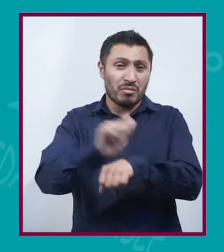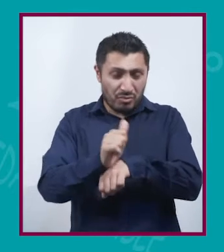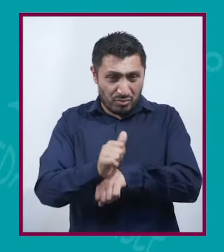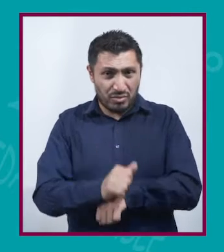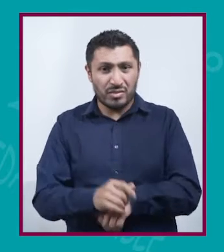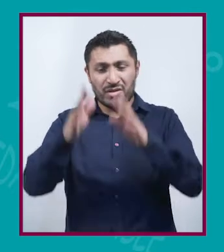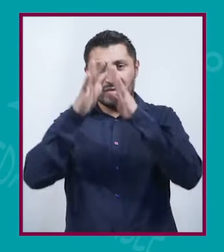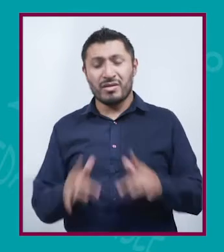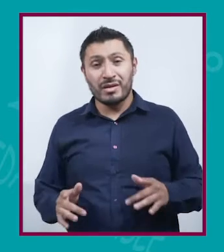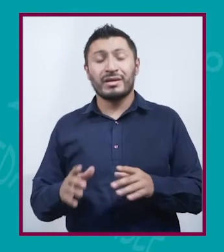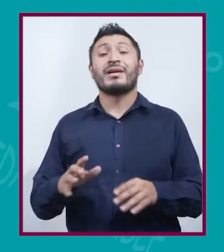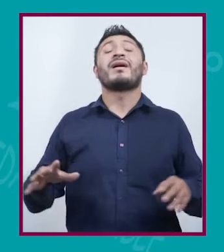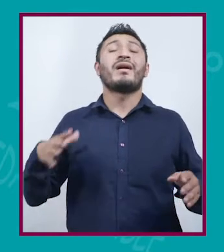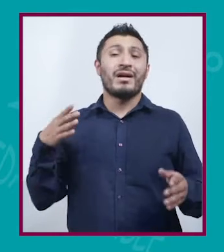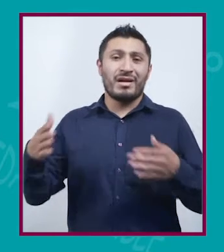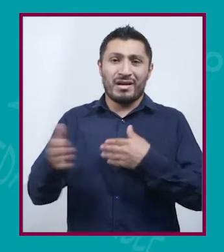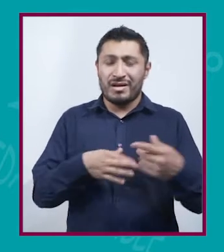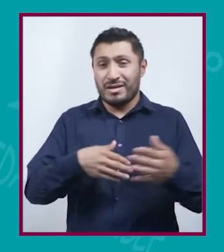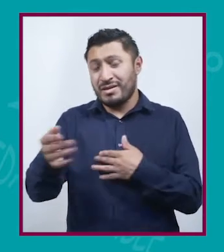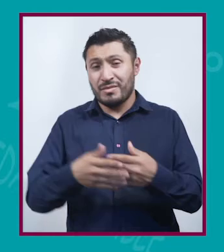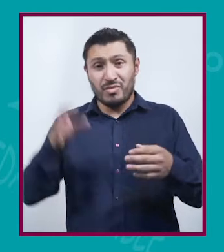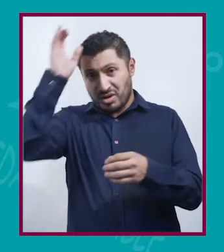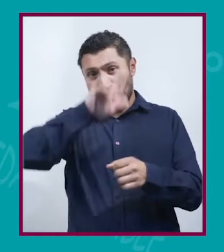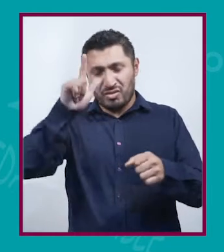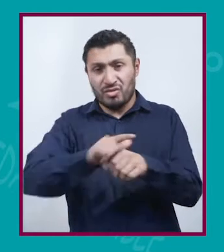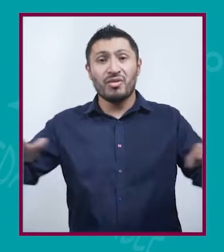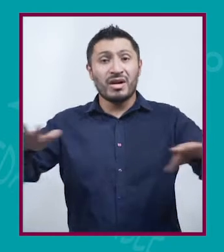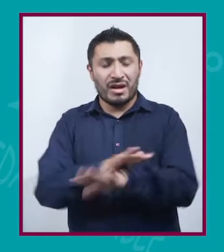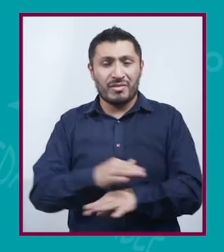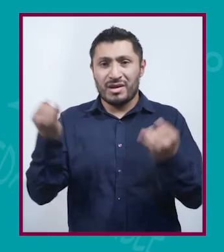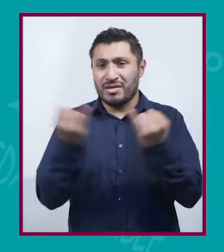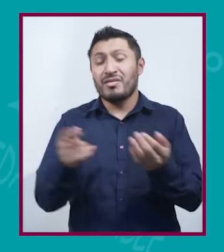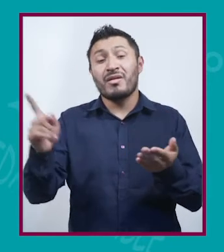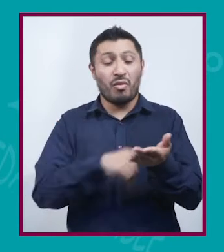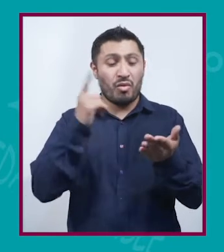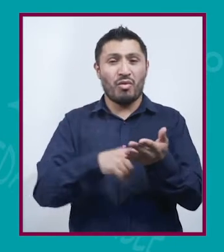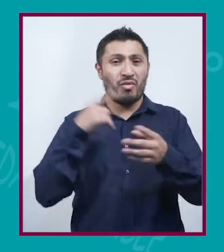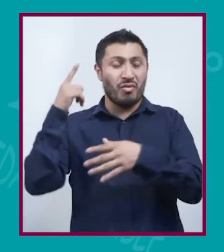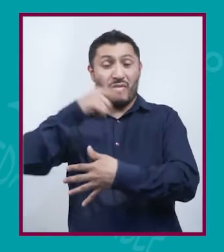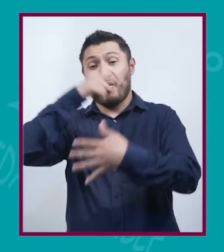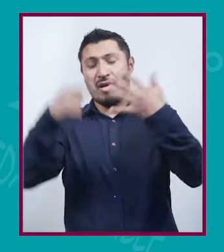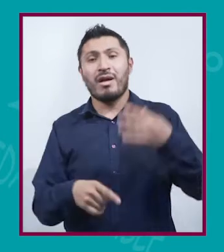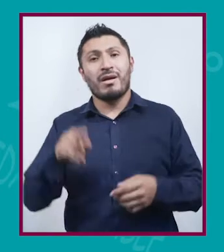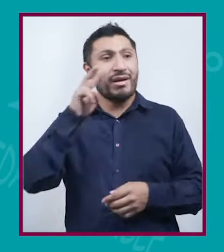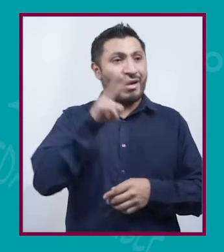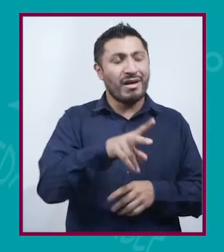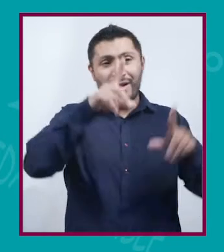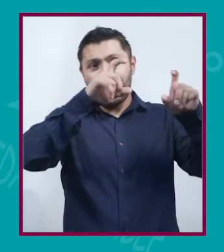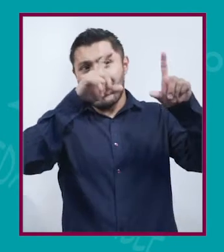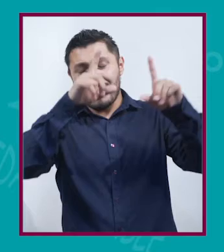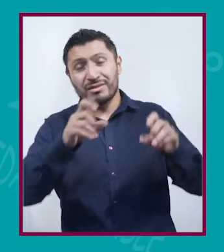Bardot irrumpió en el mundo de la moda y la cultura. Una gran variedad de revistas de todo tipo explotaron su